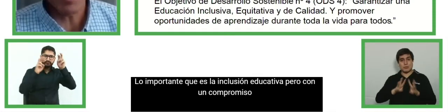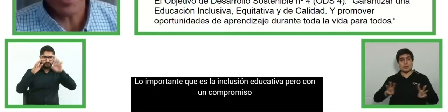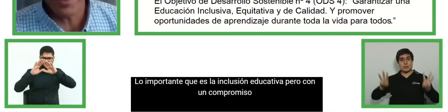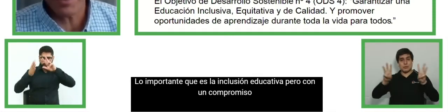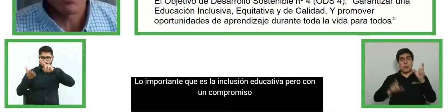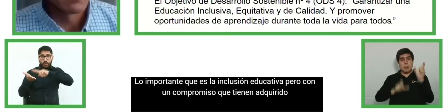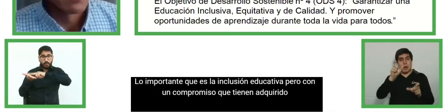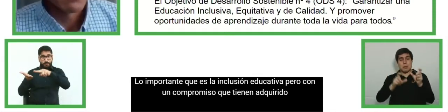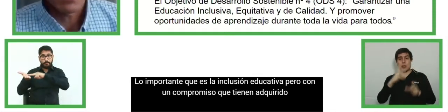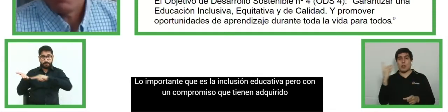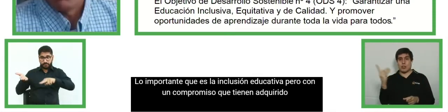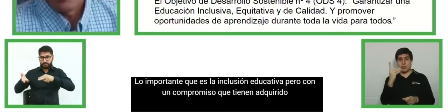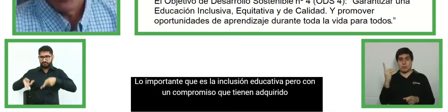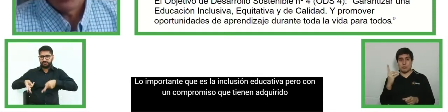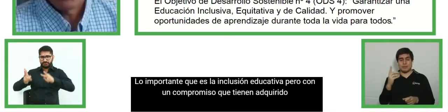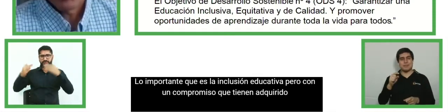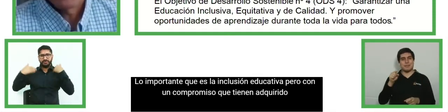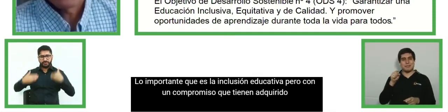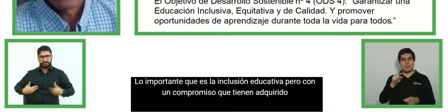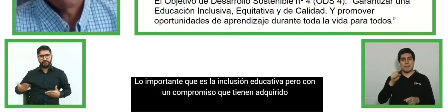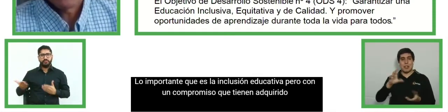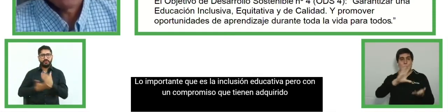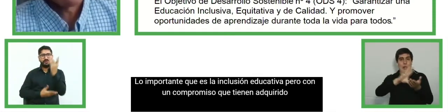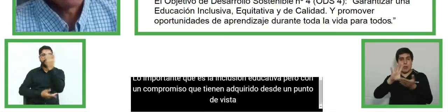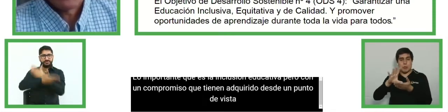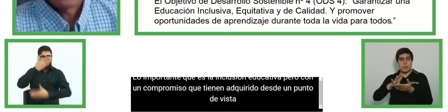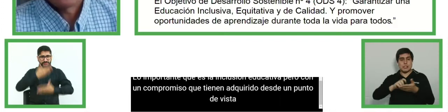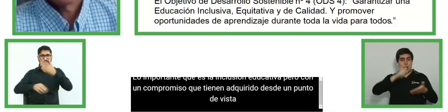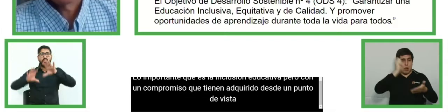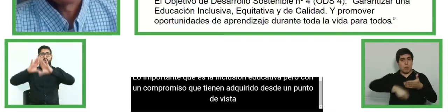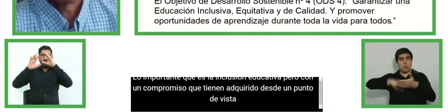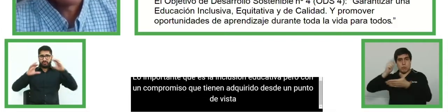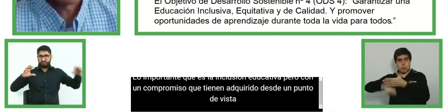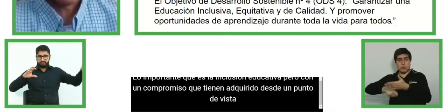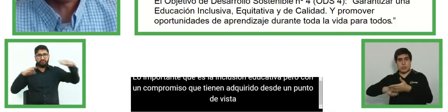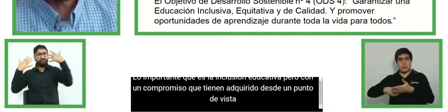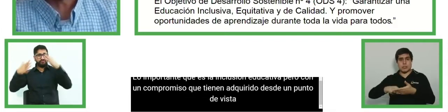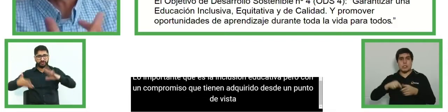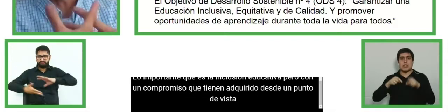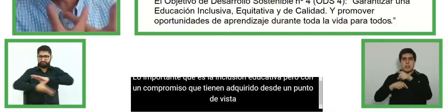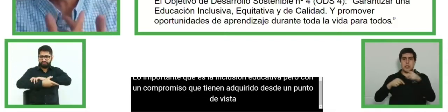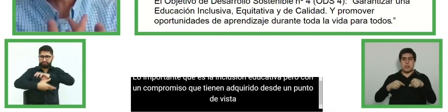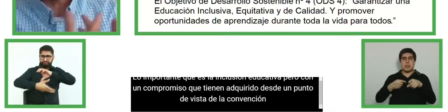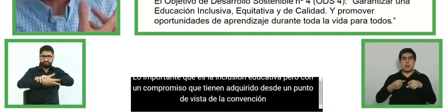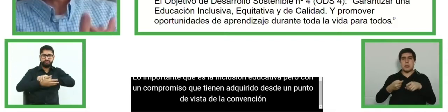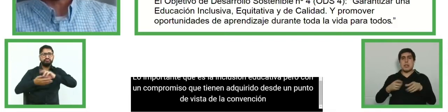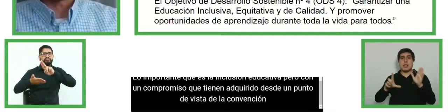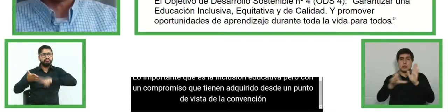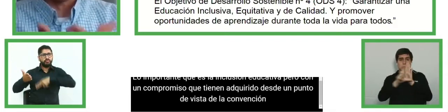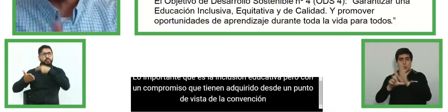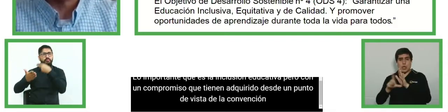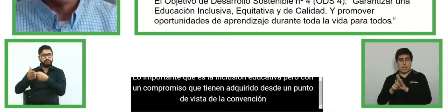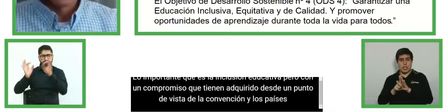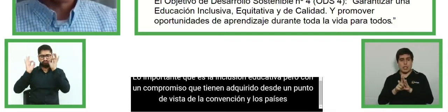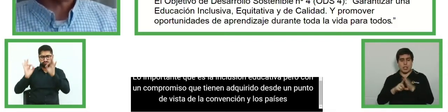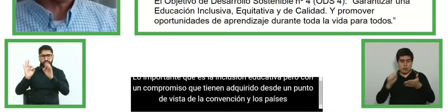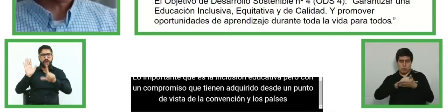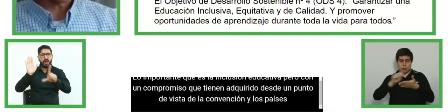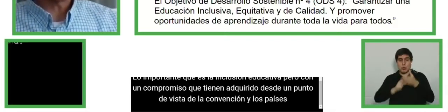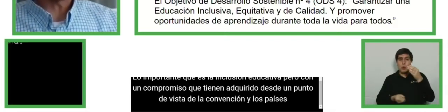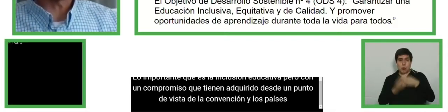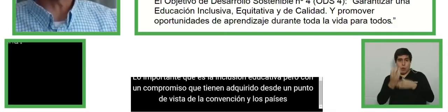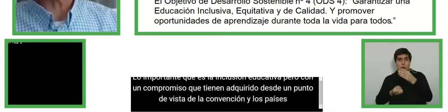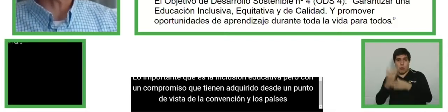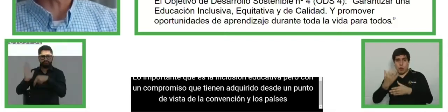con Discapacidad, que la mayoría de los países que lo firmaron deberían ya a estas alturas tenerlo incorporado a sus legislaciones, sus